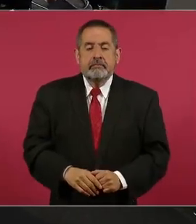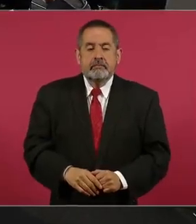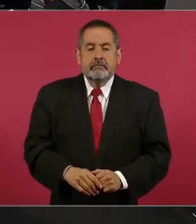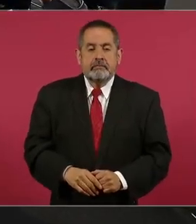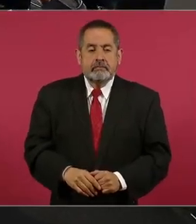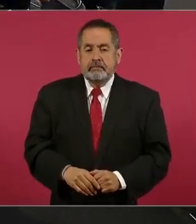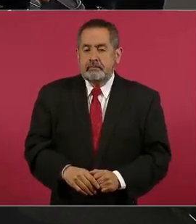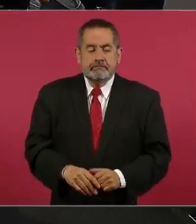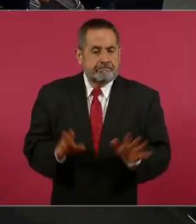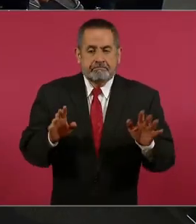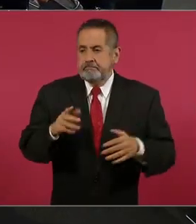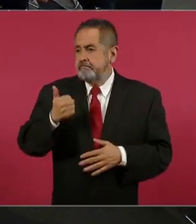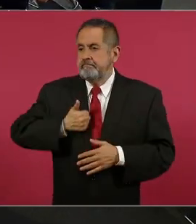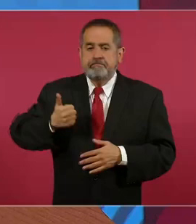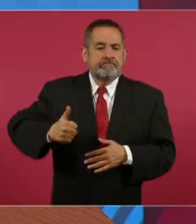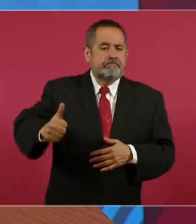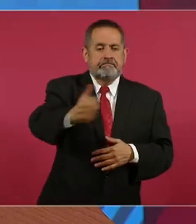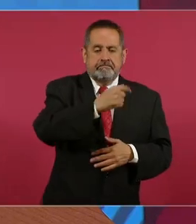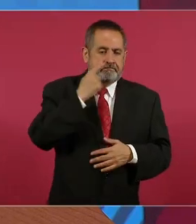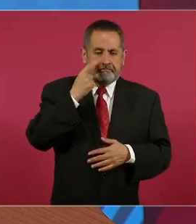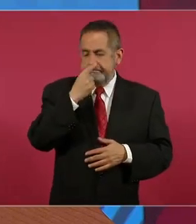Pero somos libres,